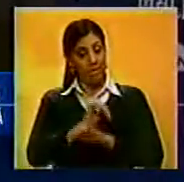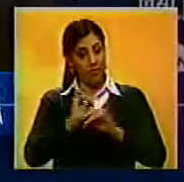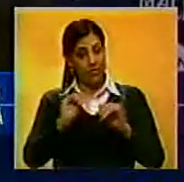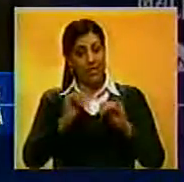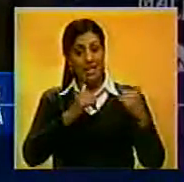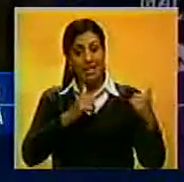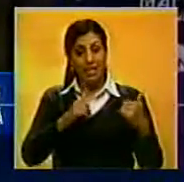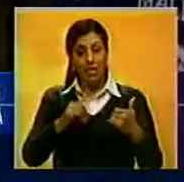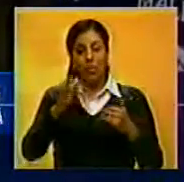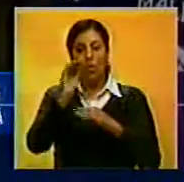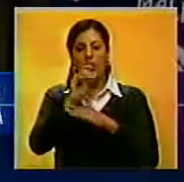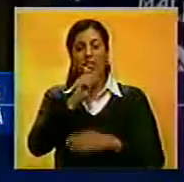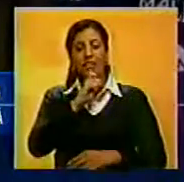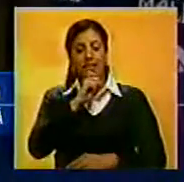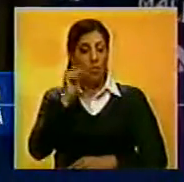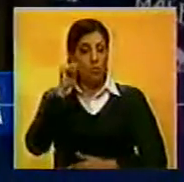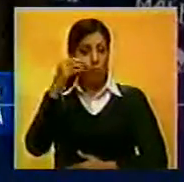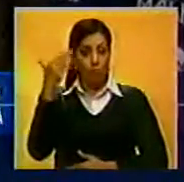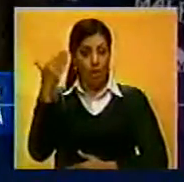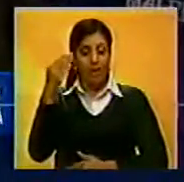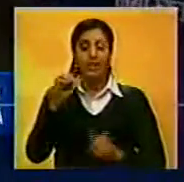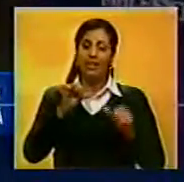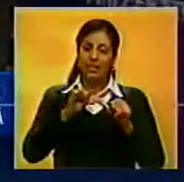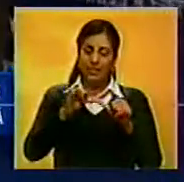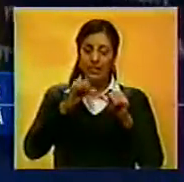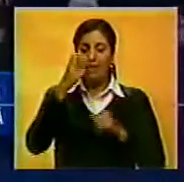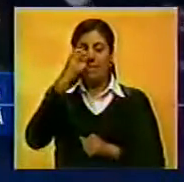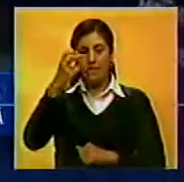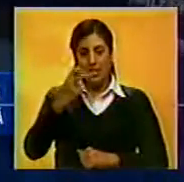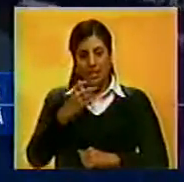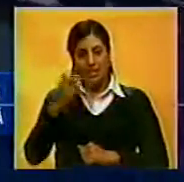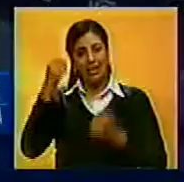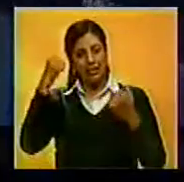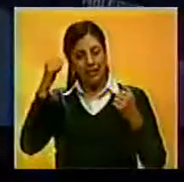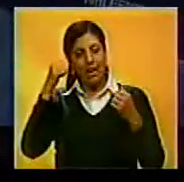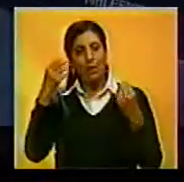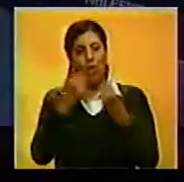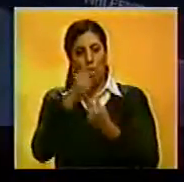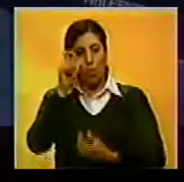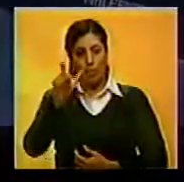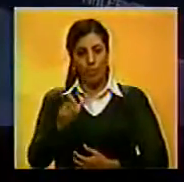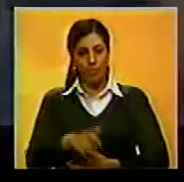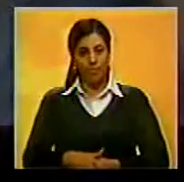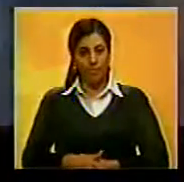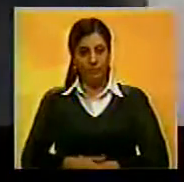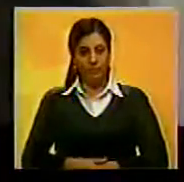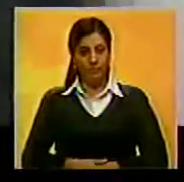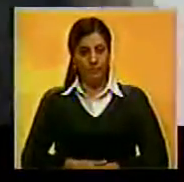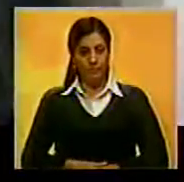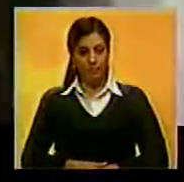los hijos quedarán bajo el cuidado de Jolie y continuarán las visitas terapéuticas con Brad.